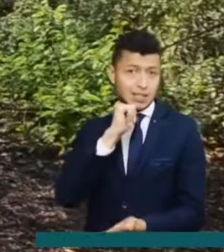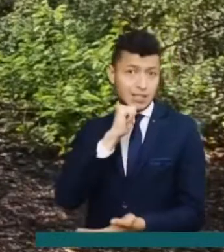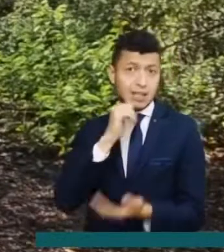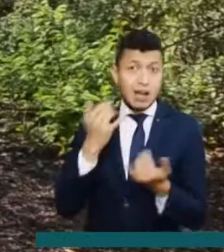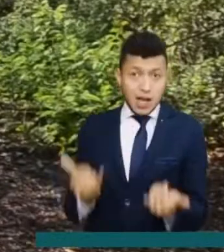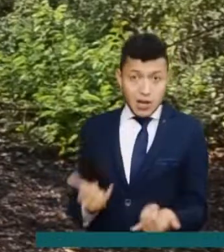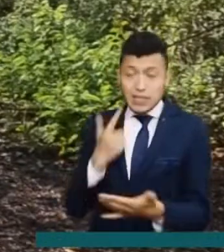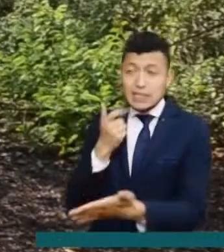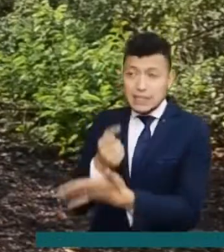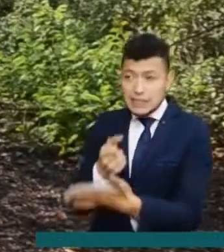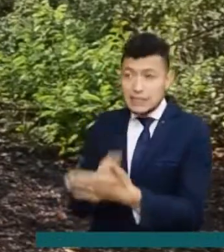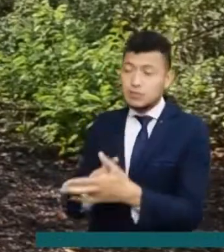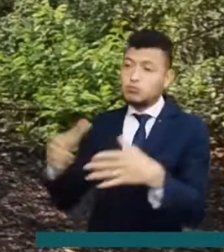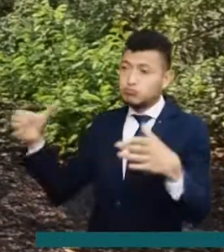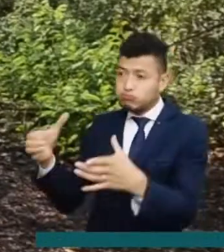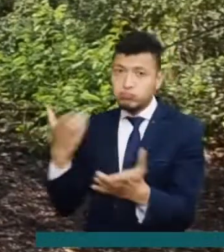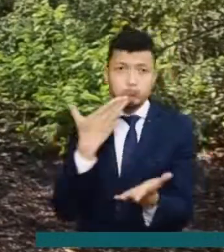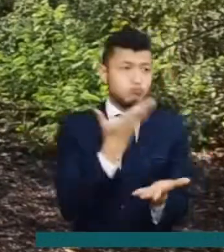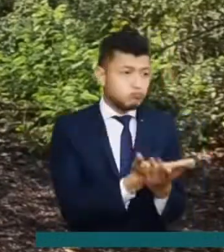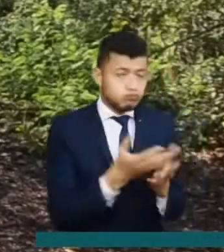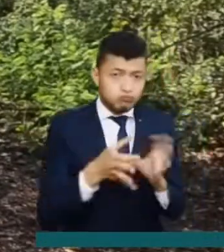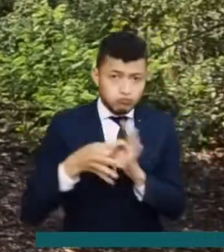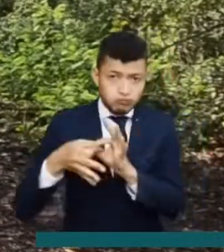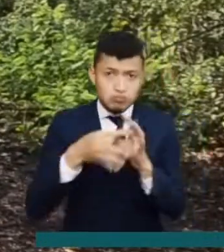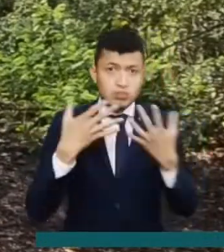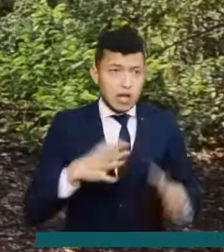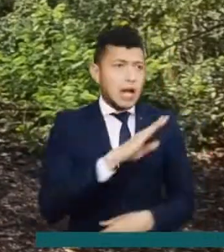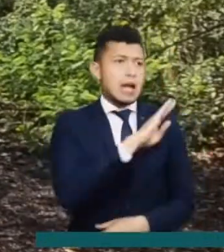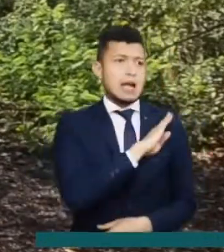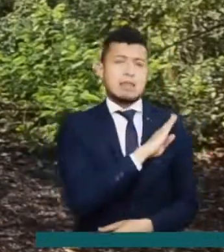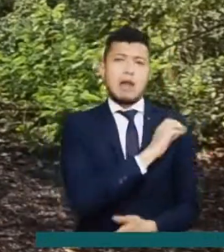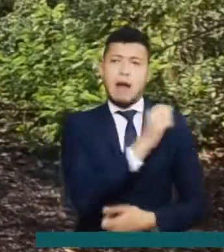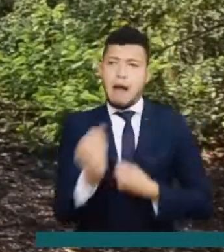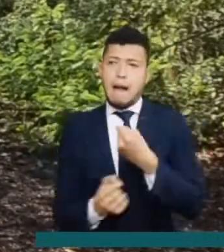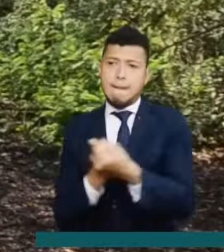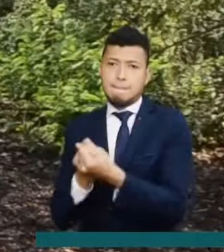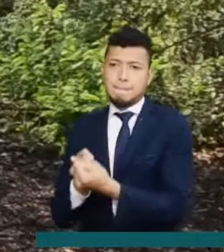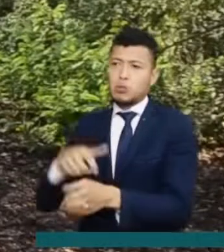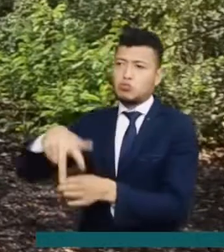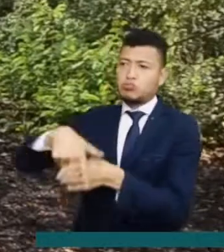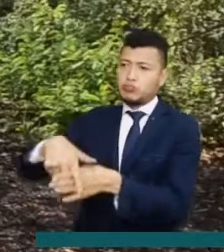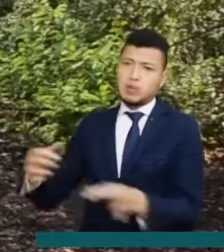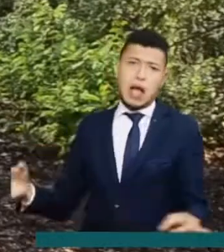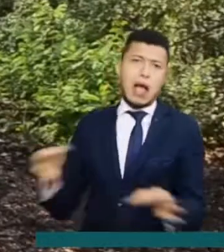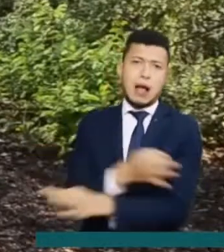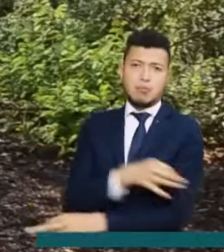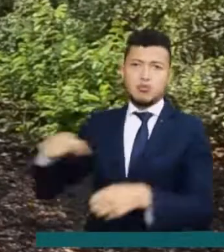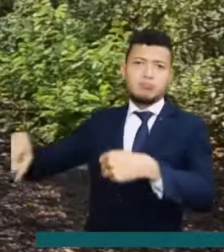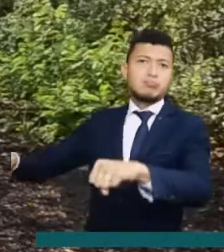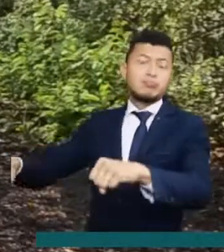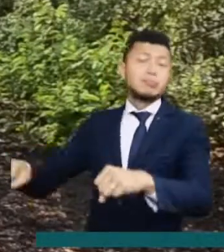definirse. Lo que se busca ahora es unificar la propuesta para que con el apoyo de la alcaldía se haga el cambio.